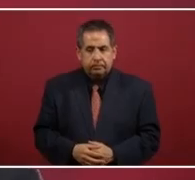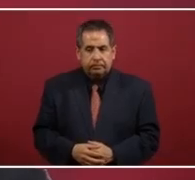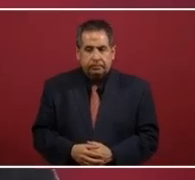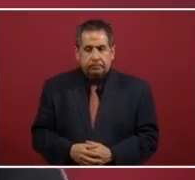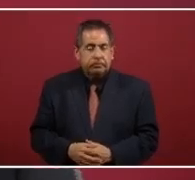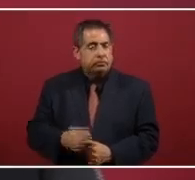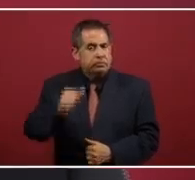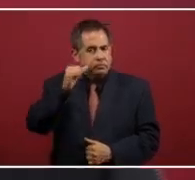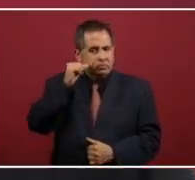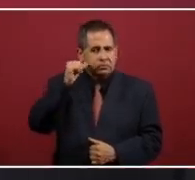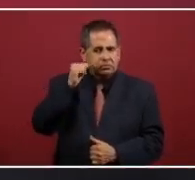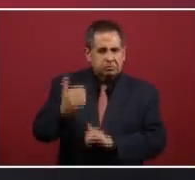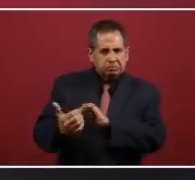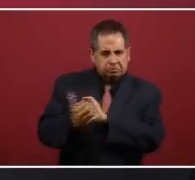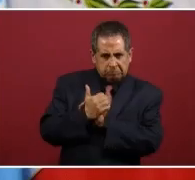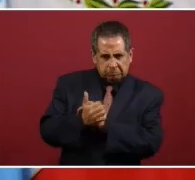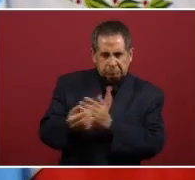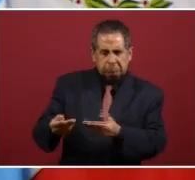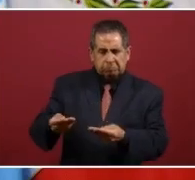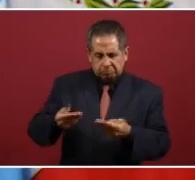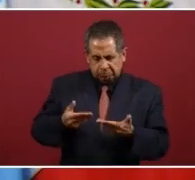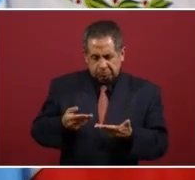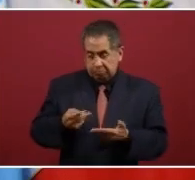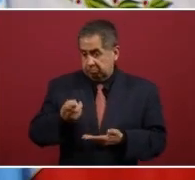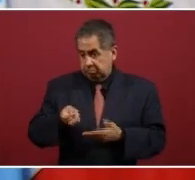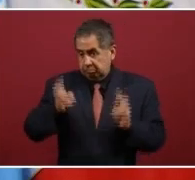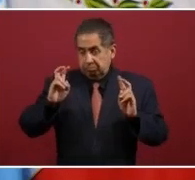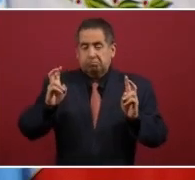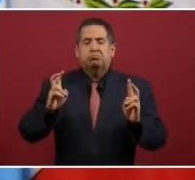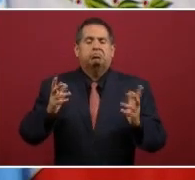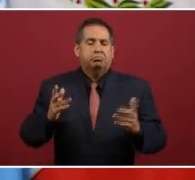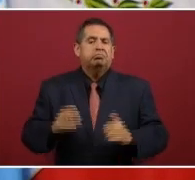Ayer me hicieron una solicitud sobre este tema.